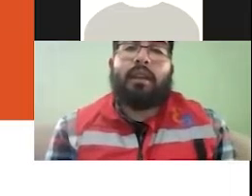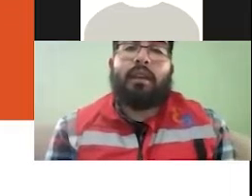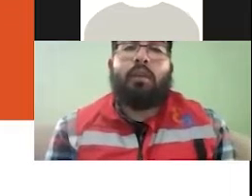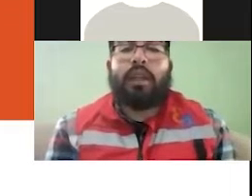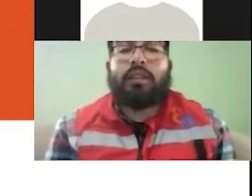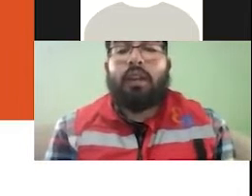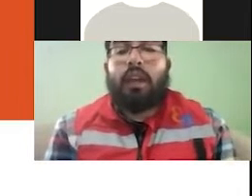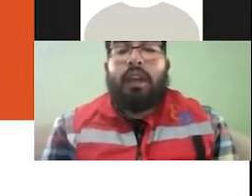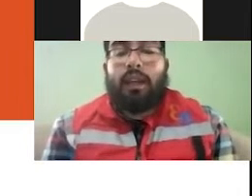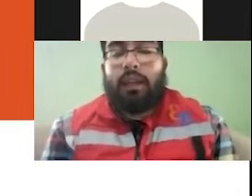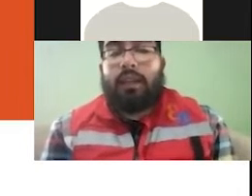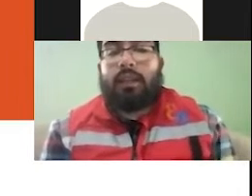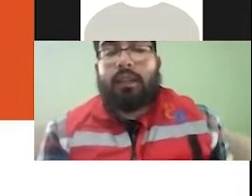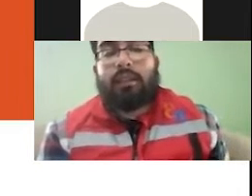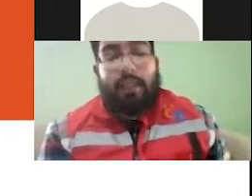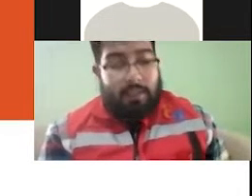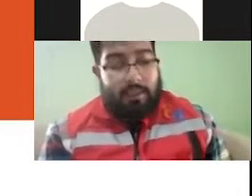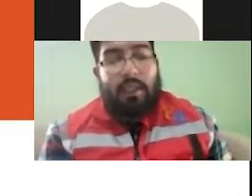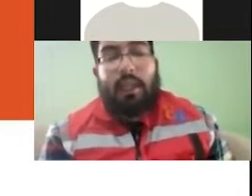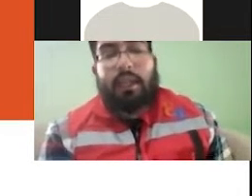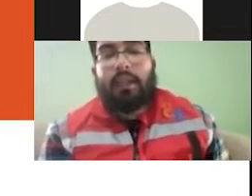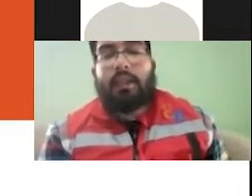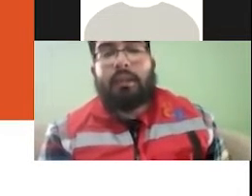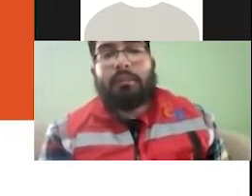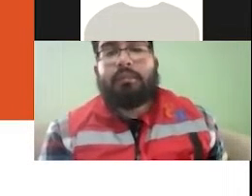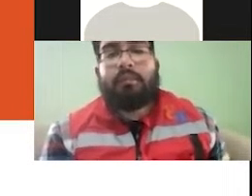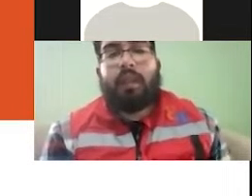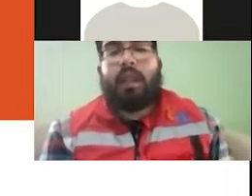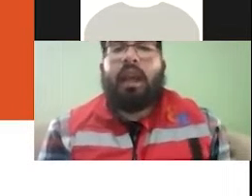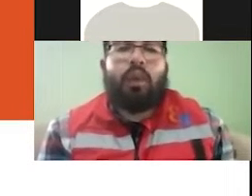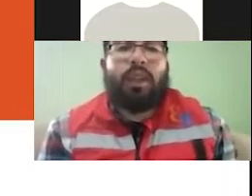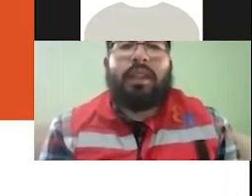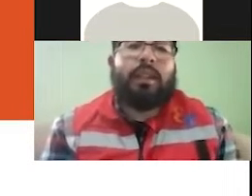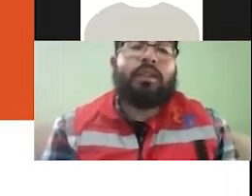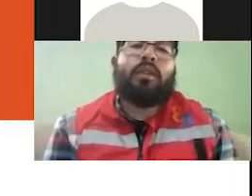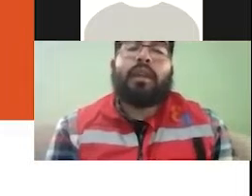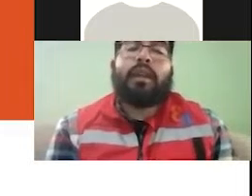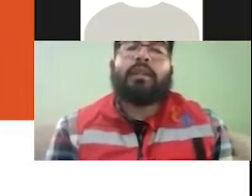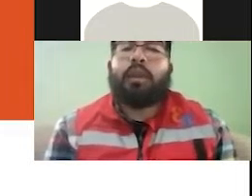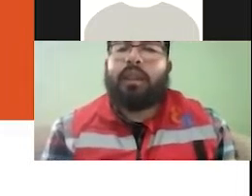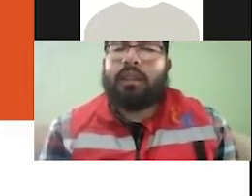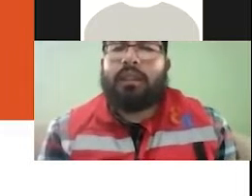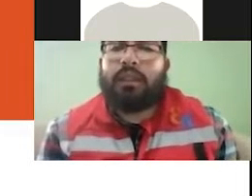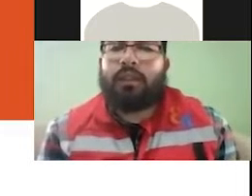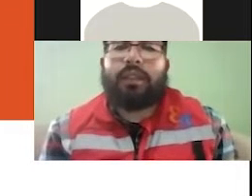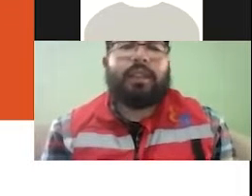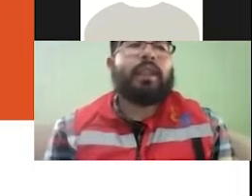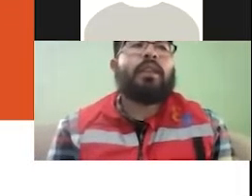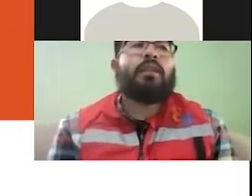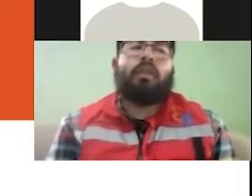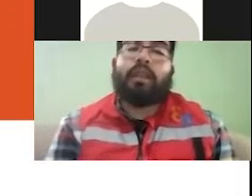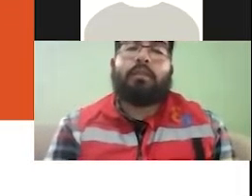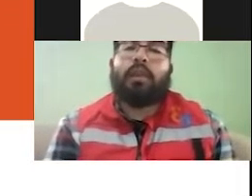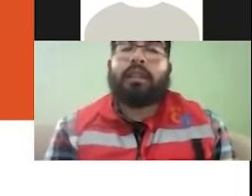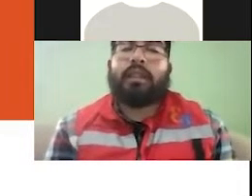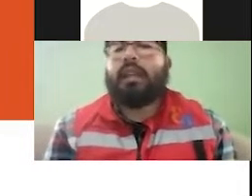de comunicación que se necesita alguna señalización de que esa puerta es de acceso restringido